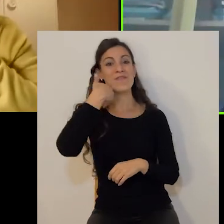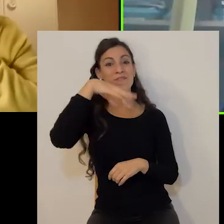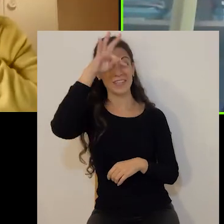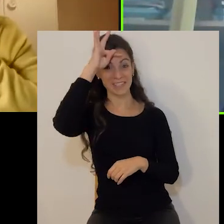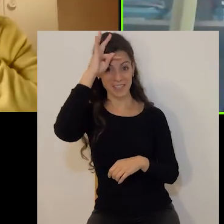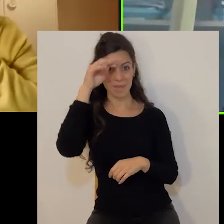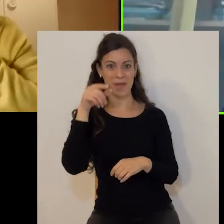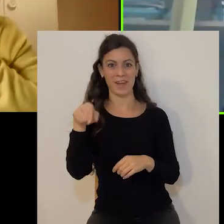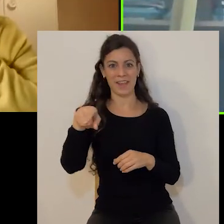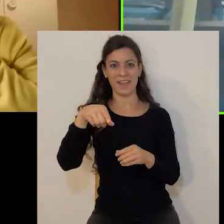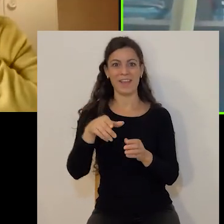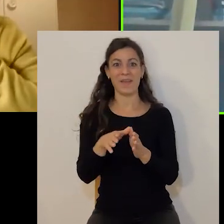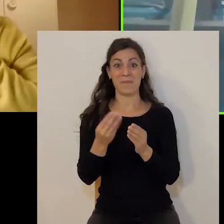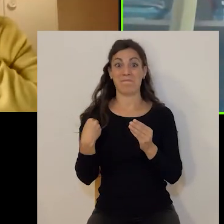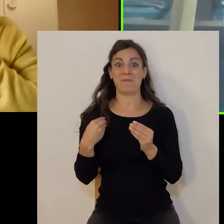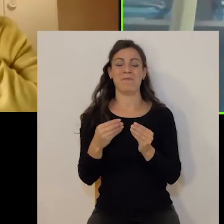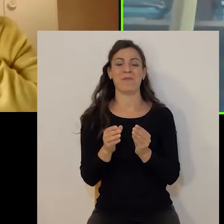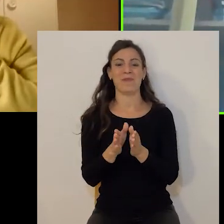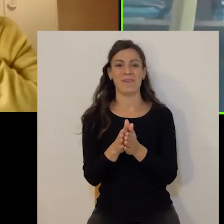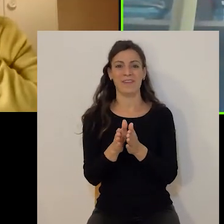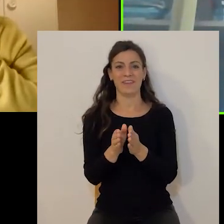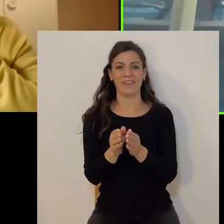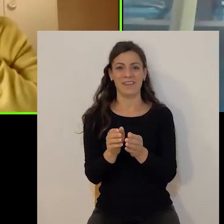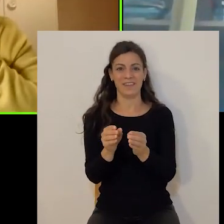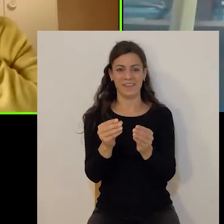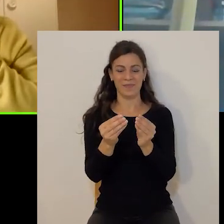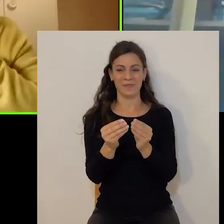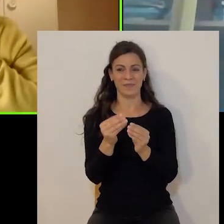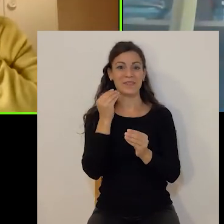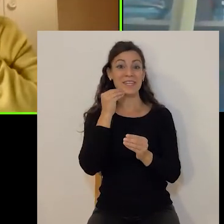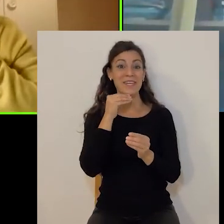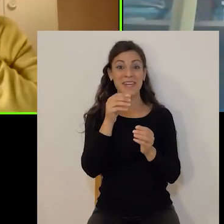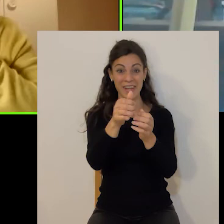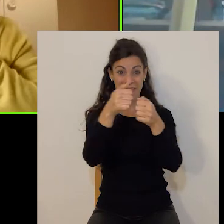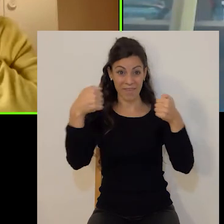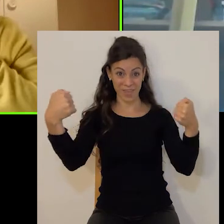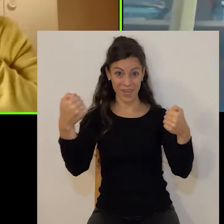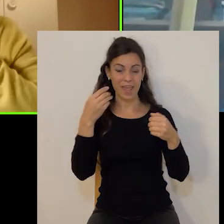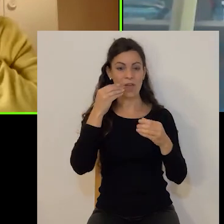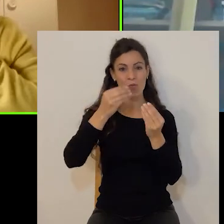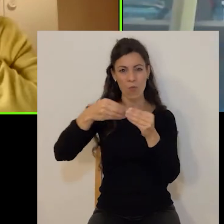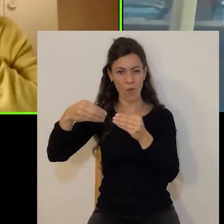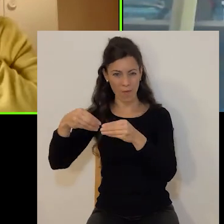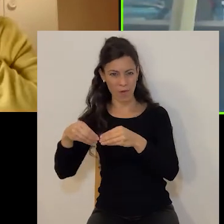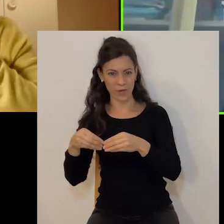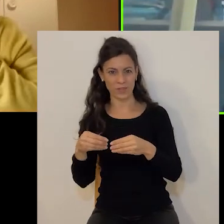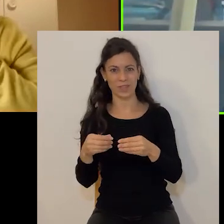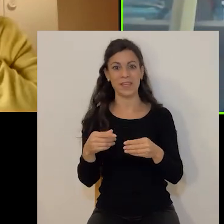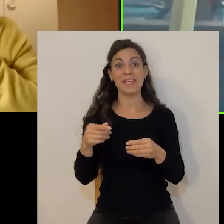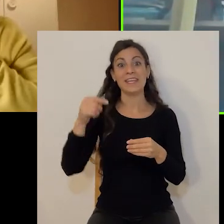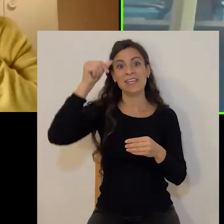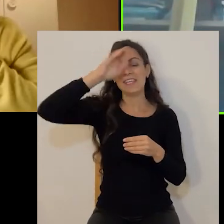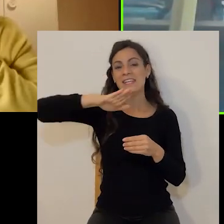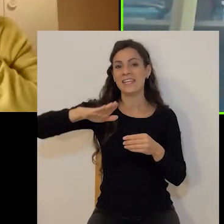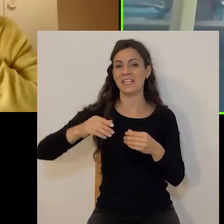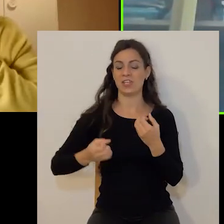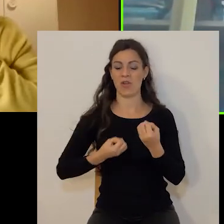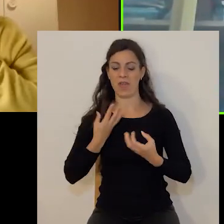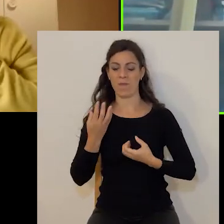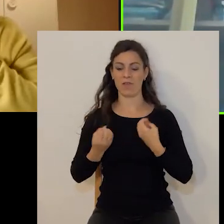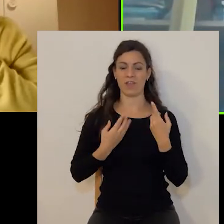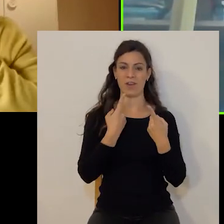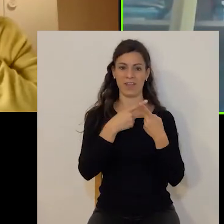la nevera los huevos, ¿vale? Y que los niños dibujen diferentes